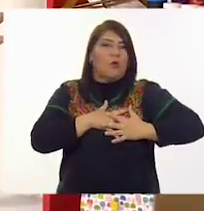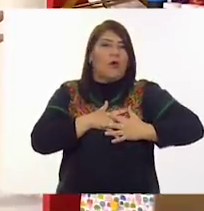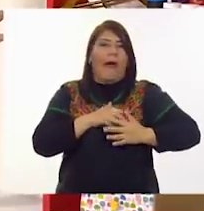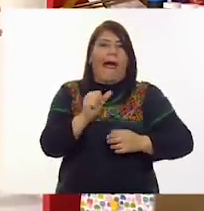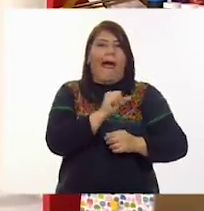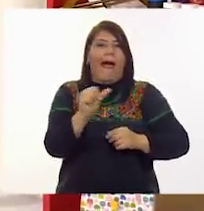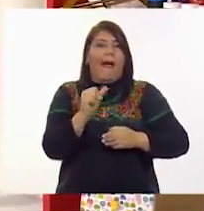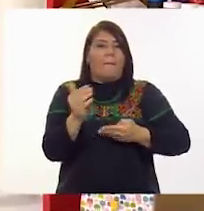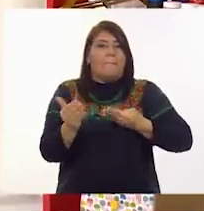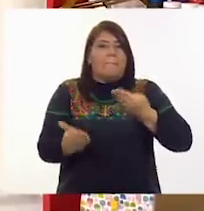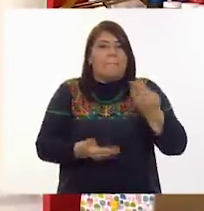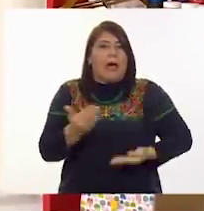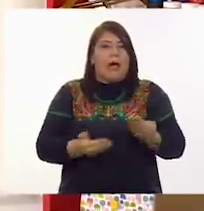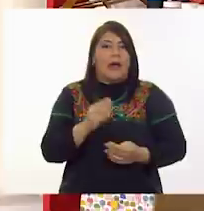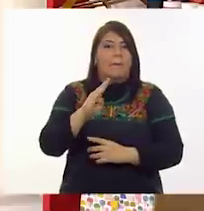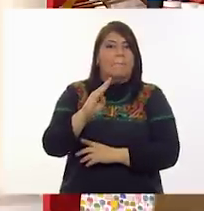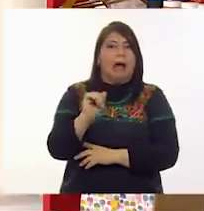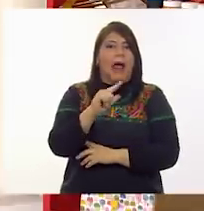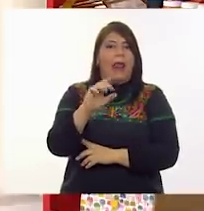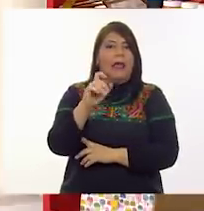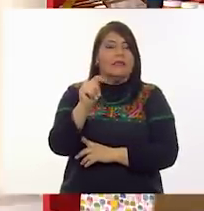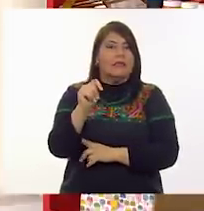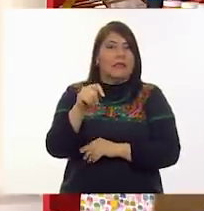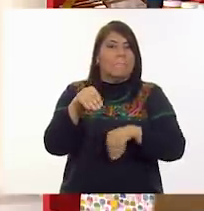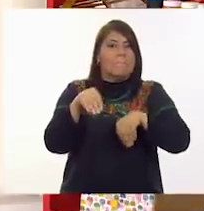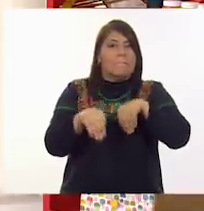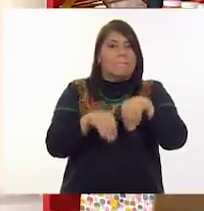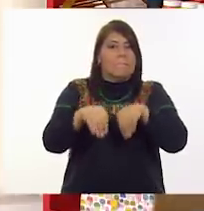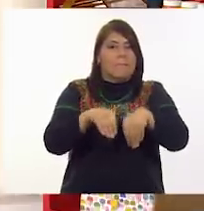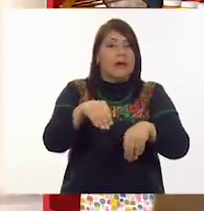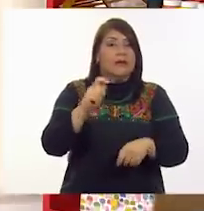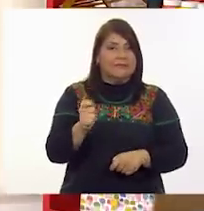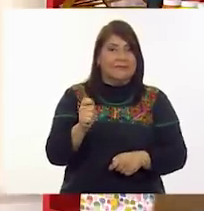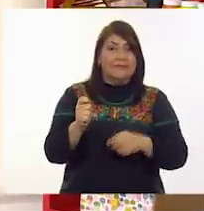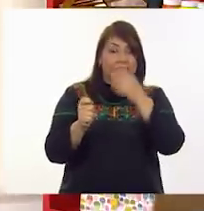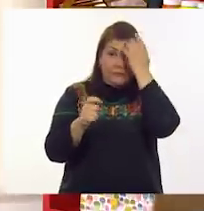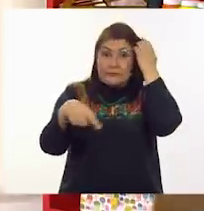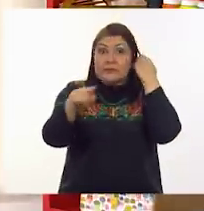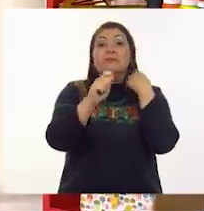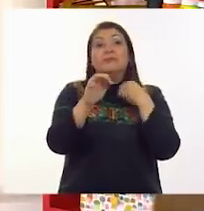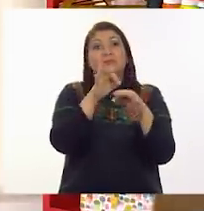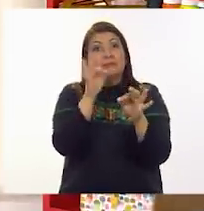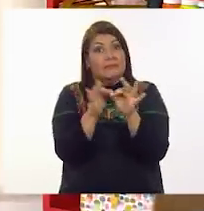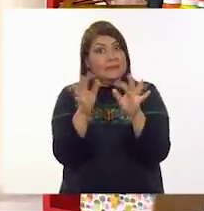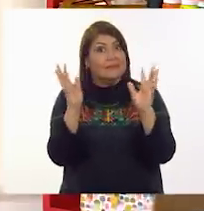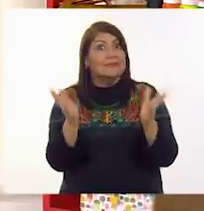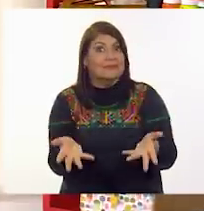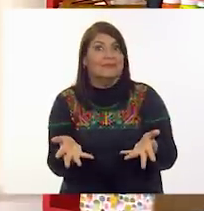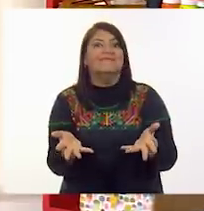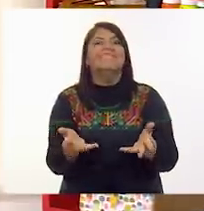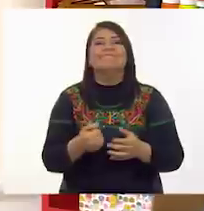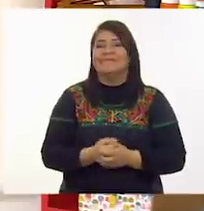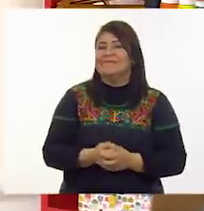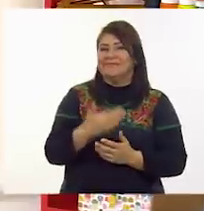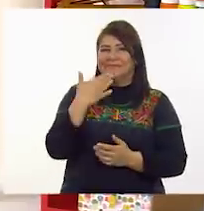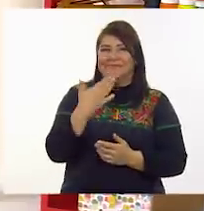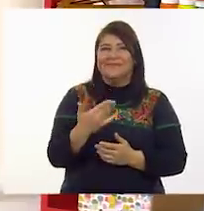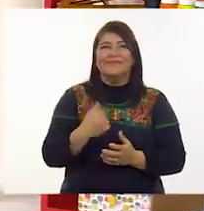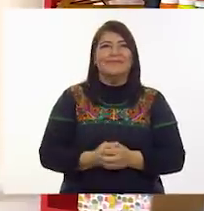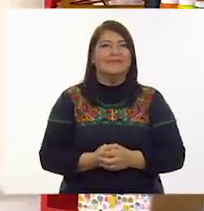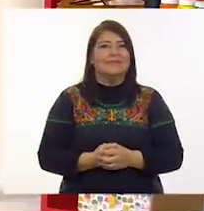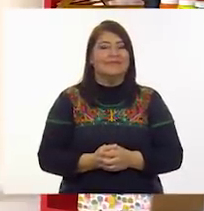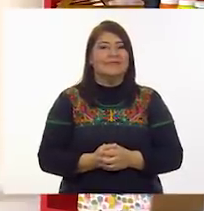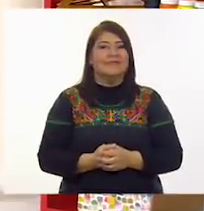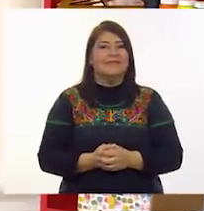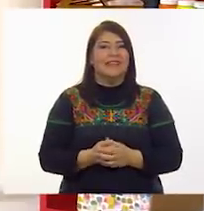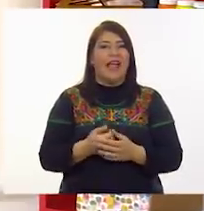ballet. ¿Están todos listos? ¿Están todas listas? Muy bien.